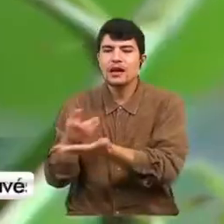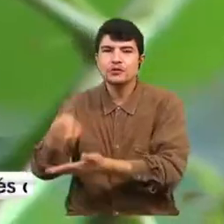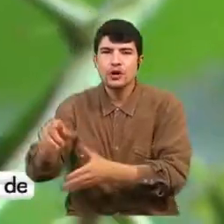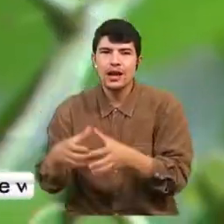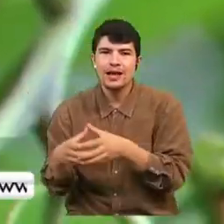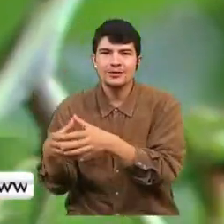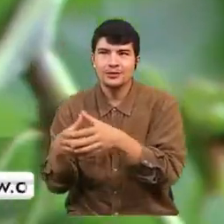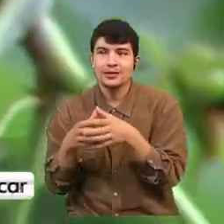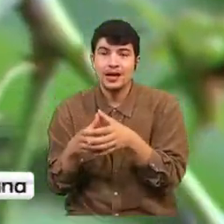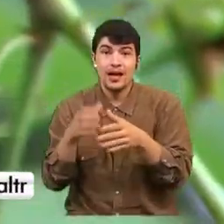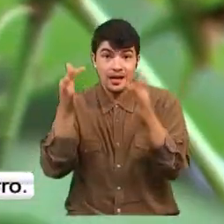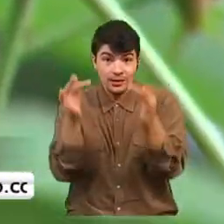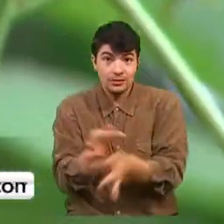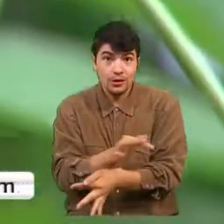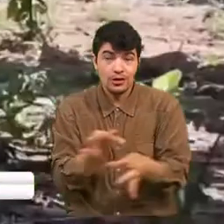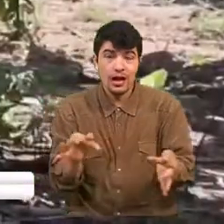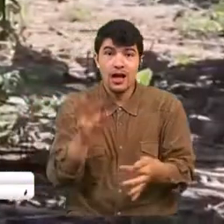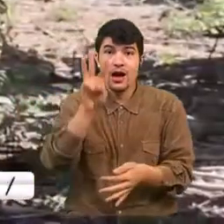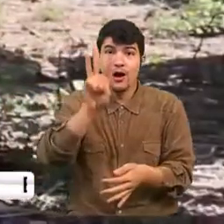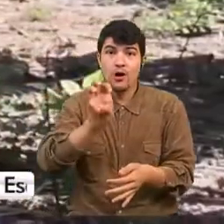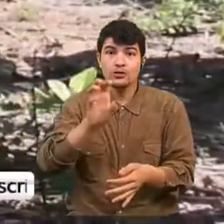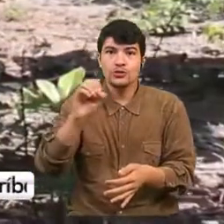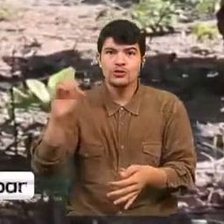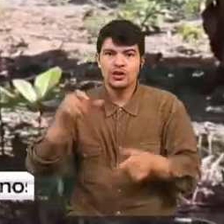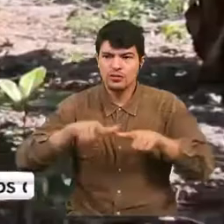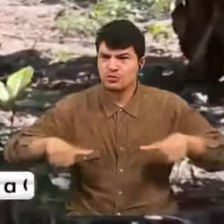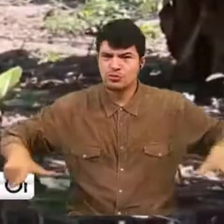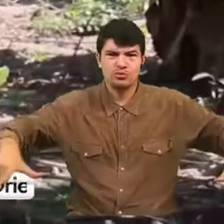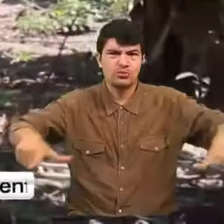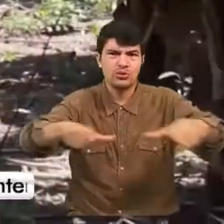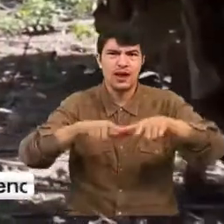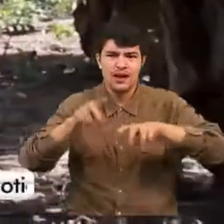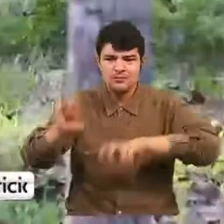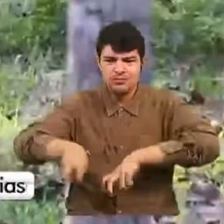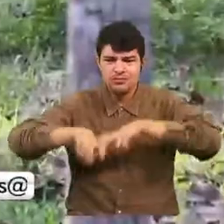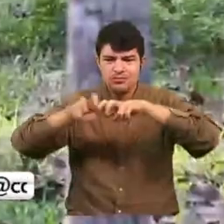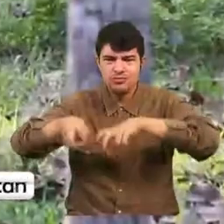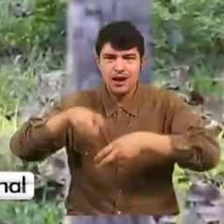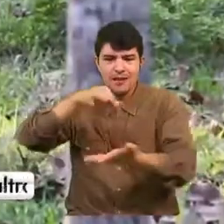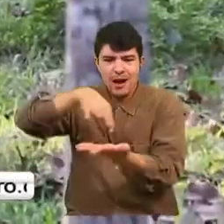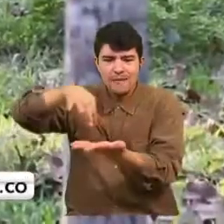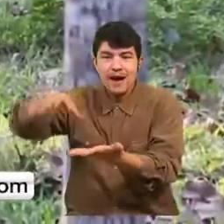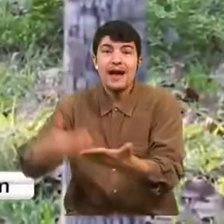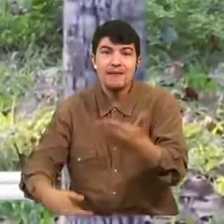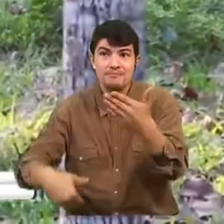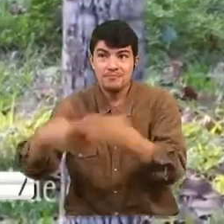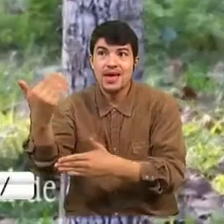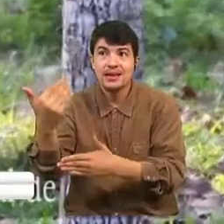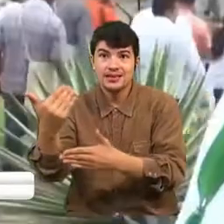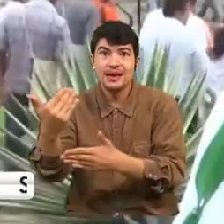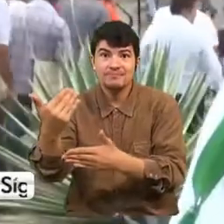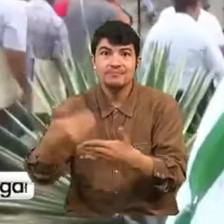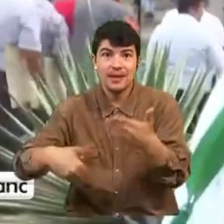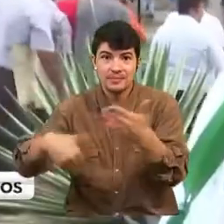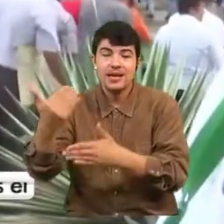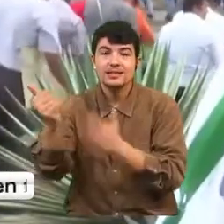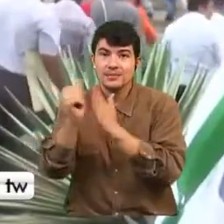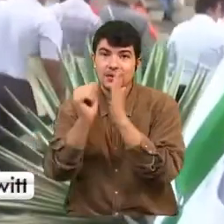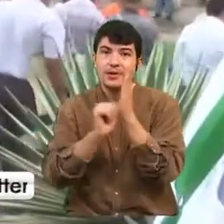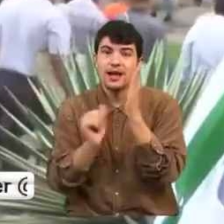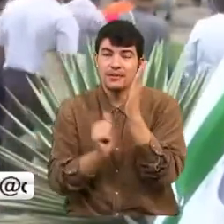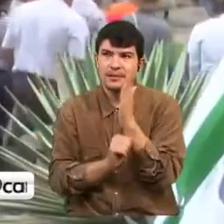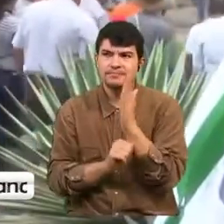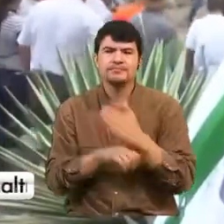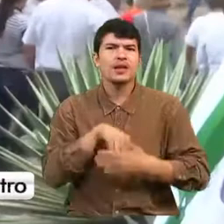En total son más de 800 hectáreas cultivadas en las que se empezará el programa para la diversificación. Es un